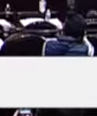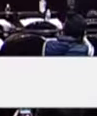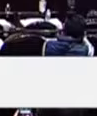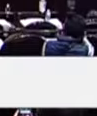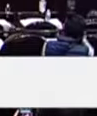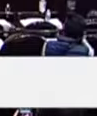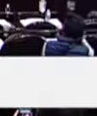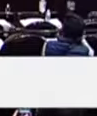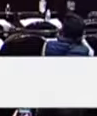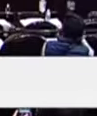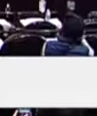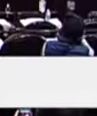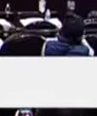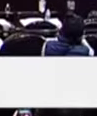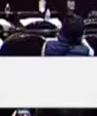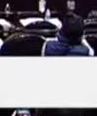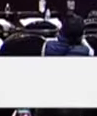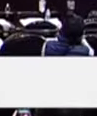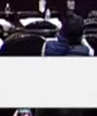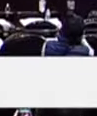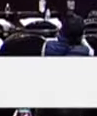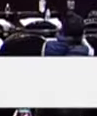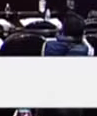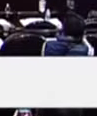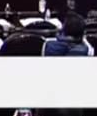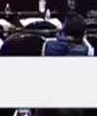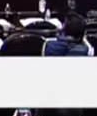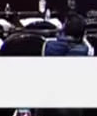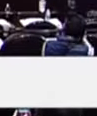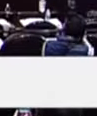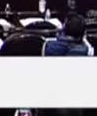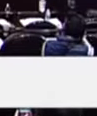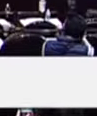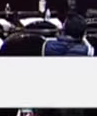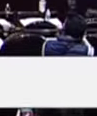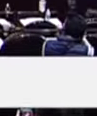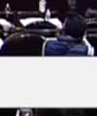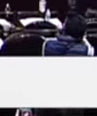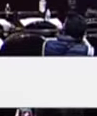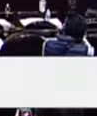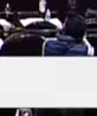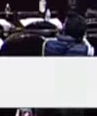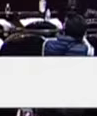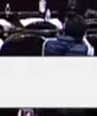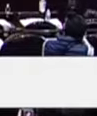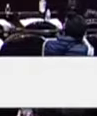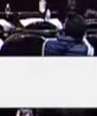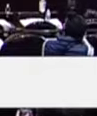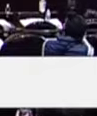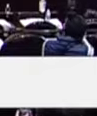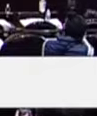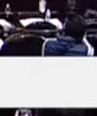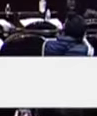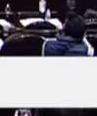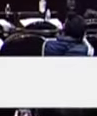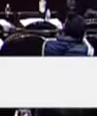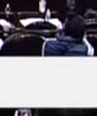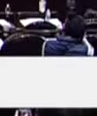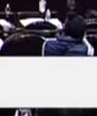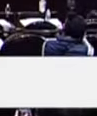tercera comisión de la permanente y me parece que hay que hacer una serie de precisiones. Cuando tenemos